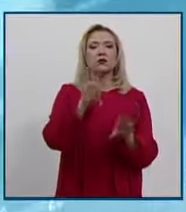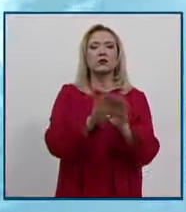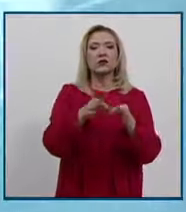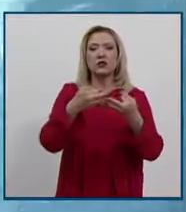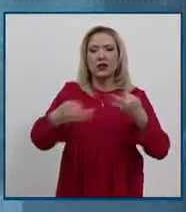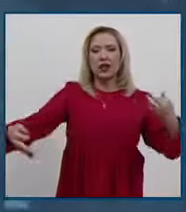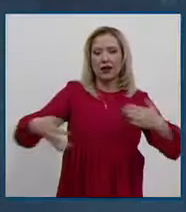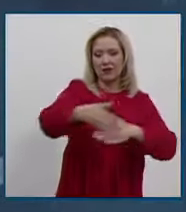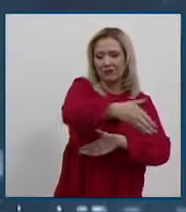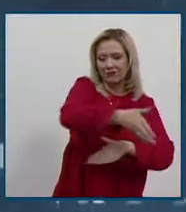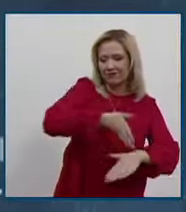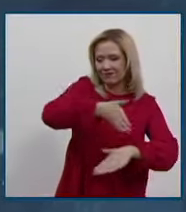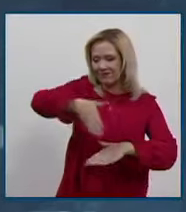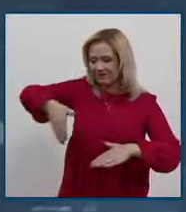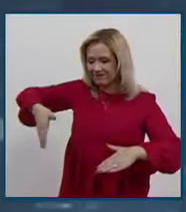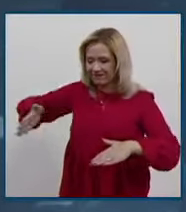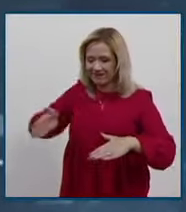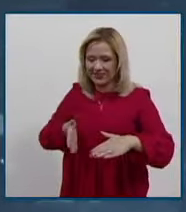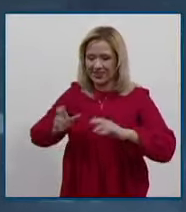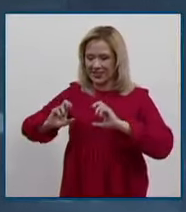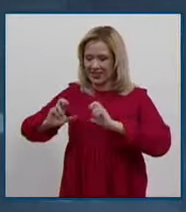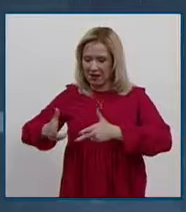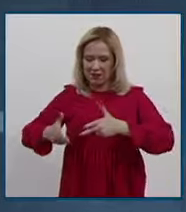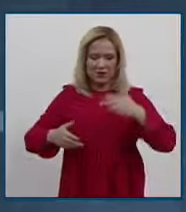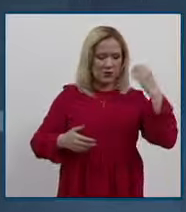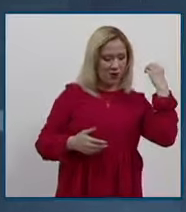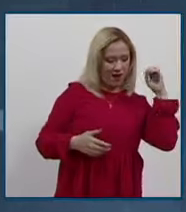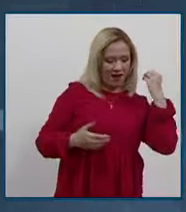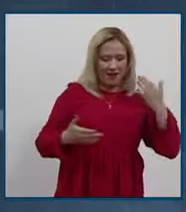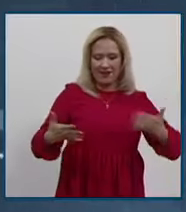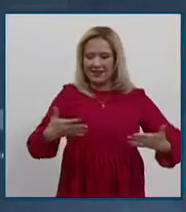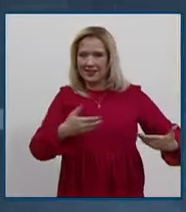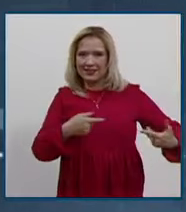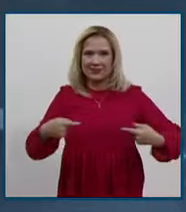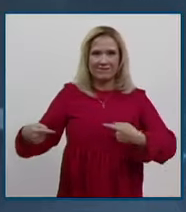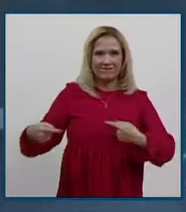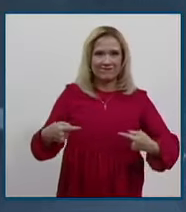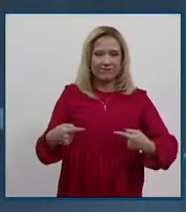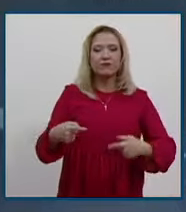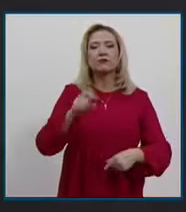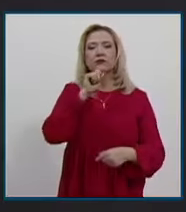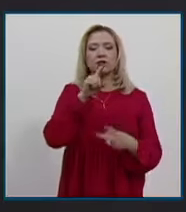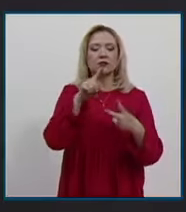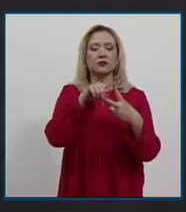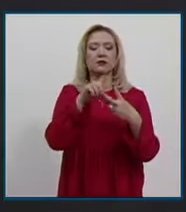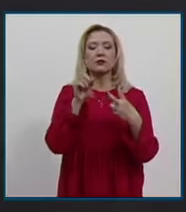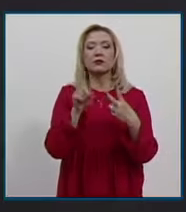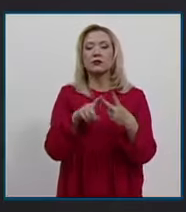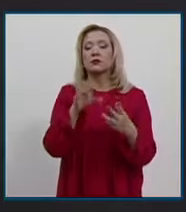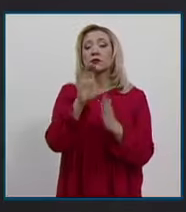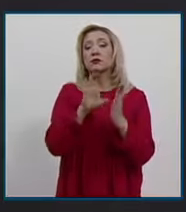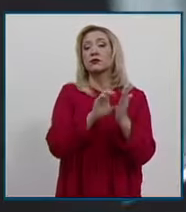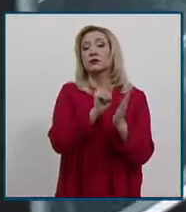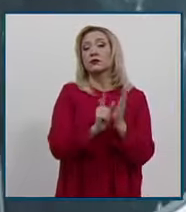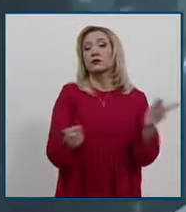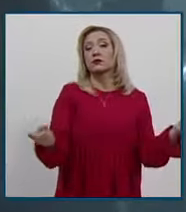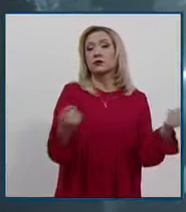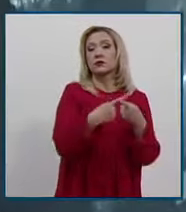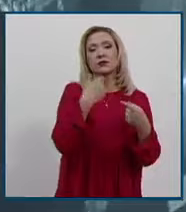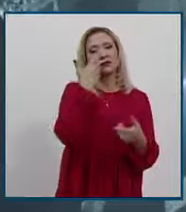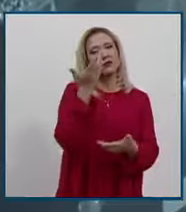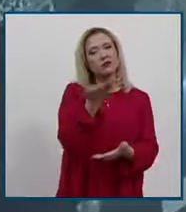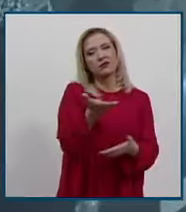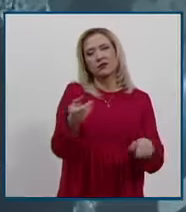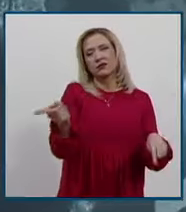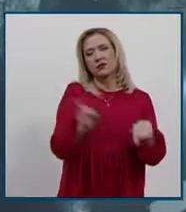territoriales entre Chiapas y Oaxaca además de dos acciones de inconstitucionalidad en las que se pide invalidar